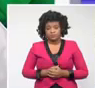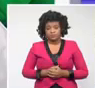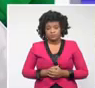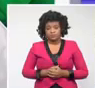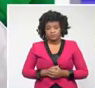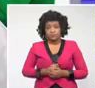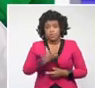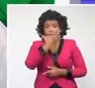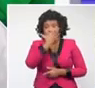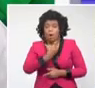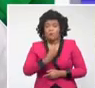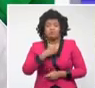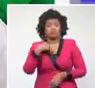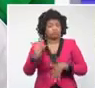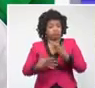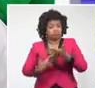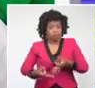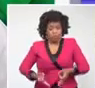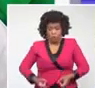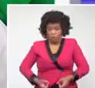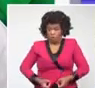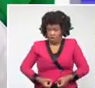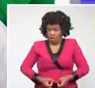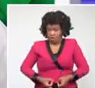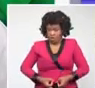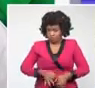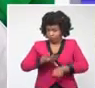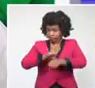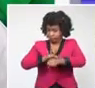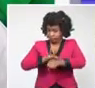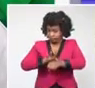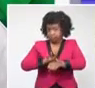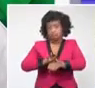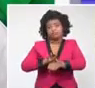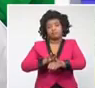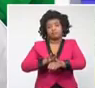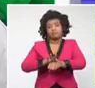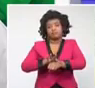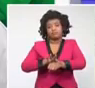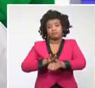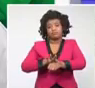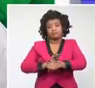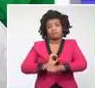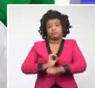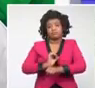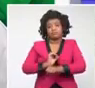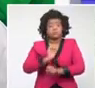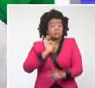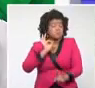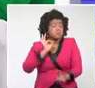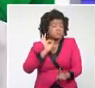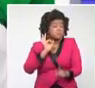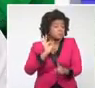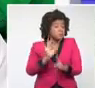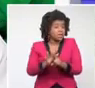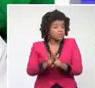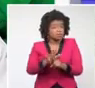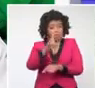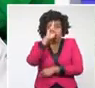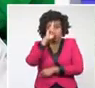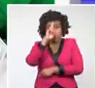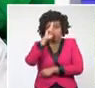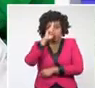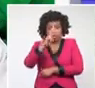ovario poliquístico. Esta gestante ingresó inicialmente en el Hospital Materno